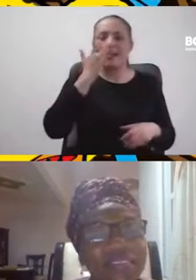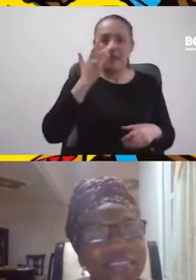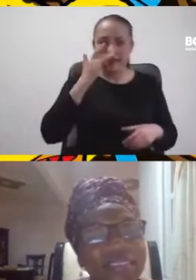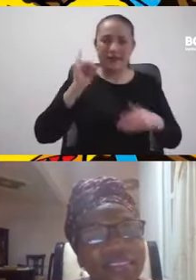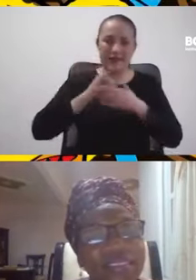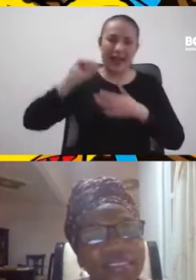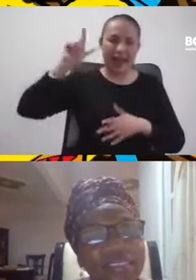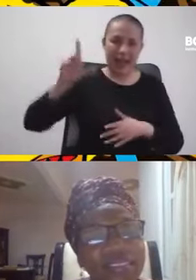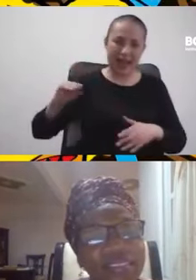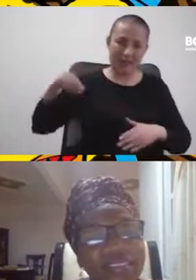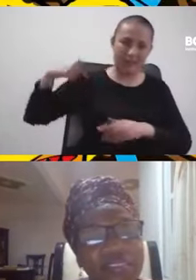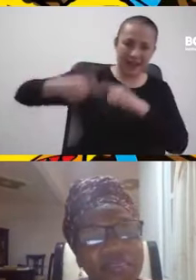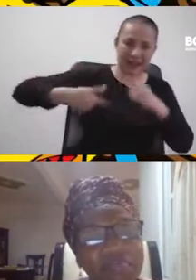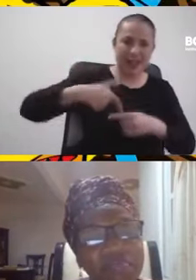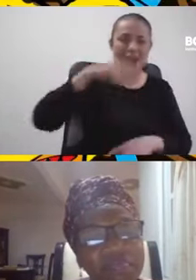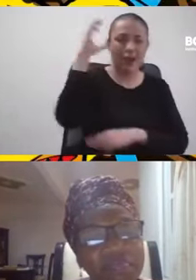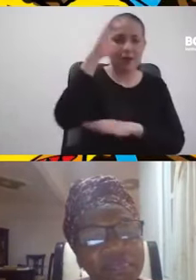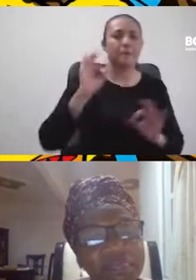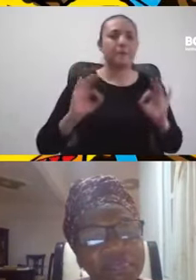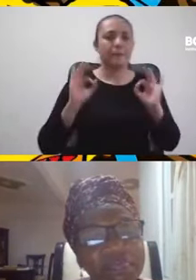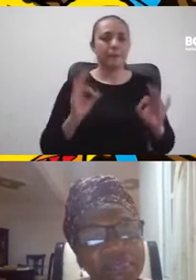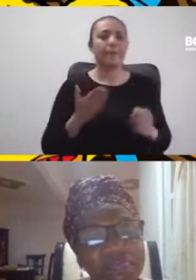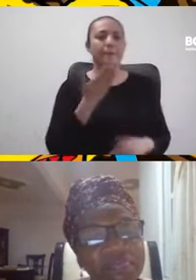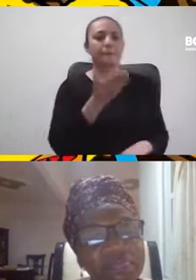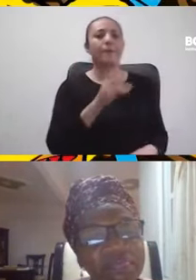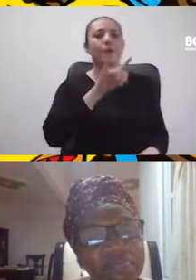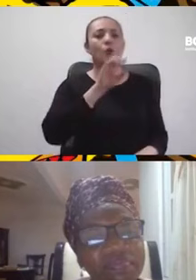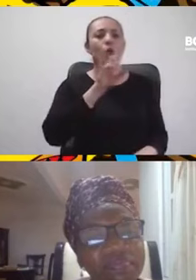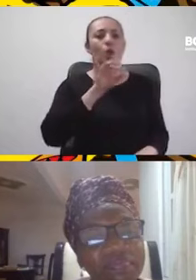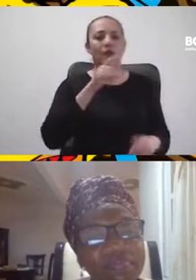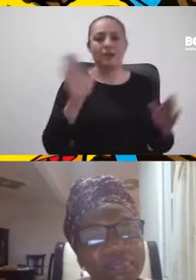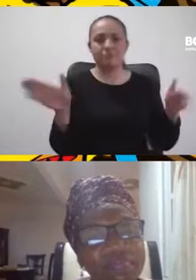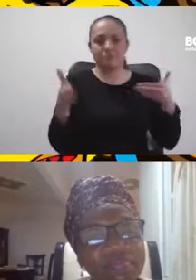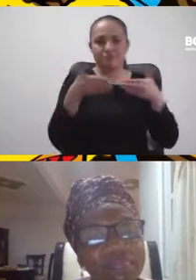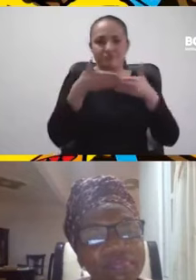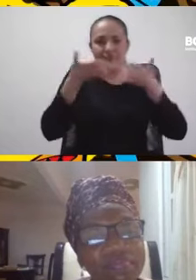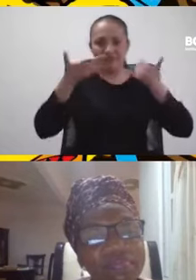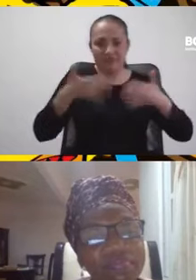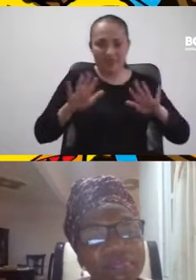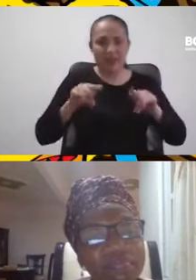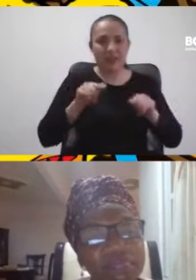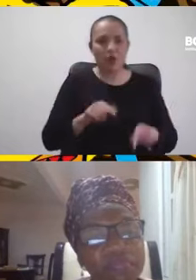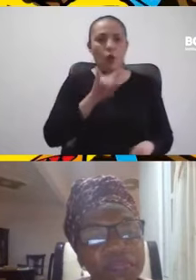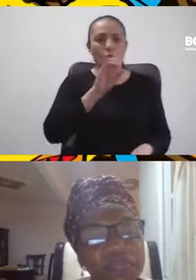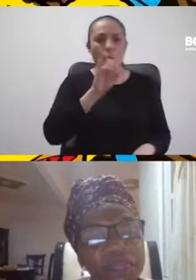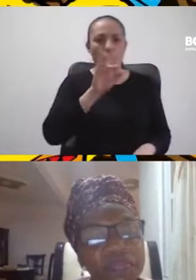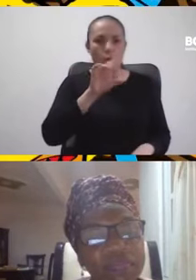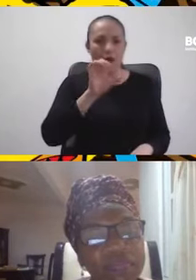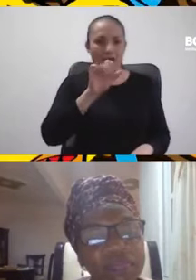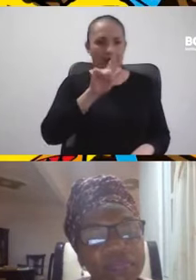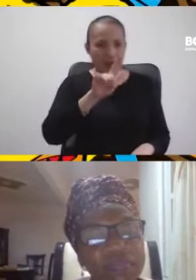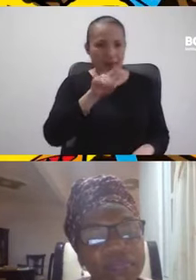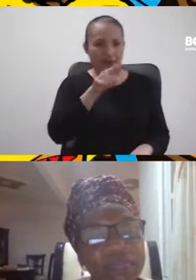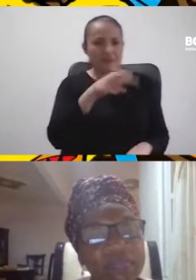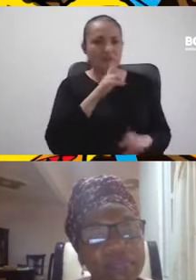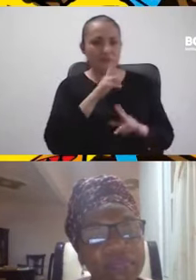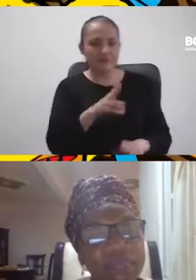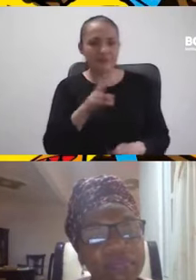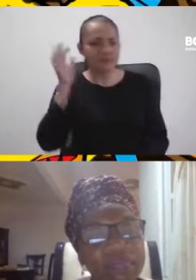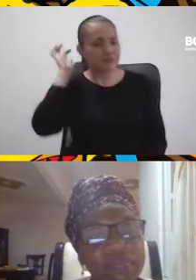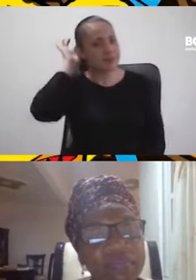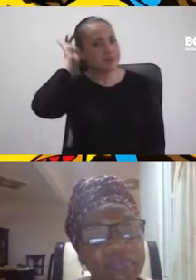Bien, Uriel, te damos el micrófono, vamos cerrando un poco. Uriel, tu respuesta.